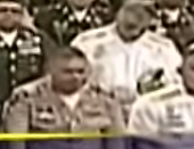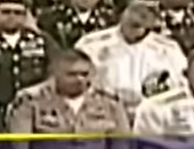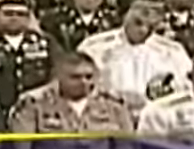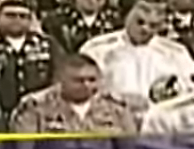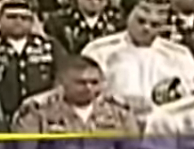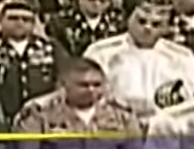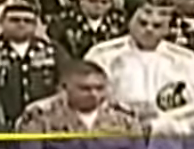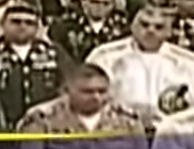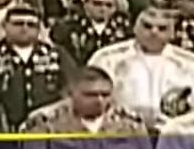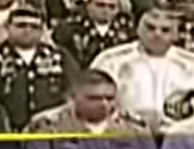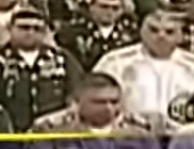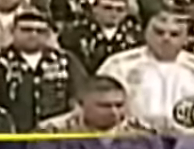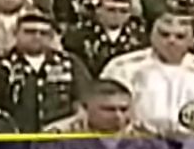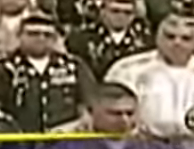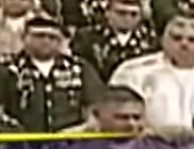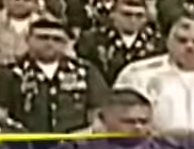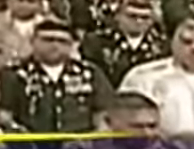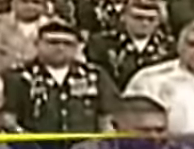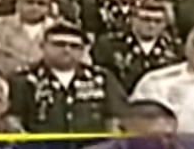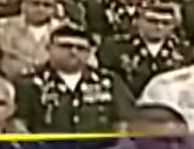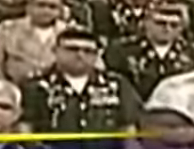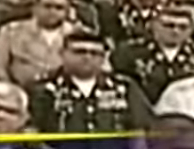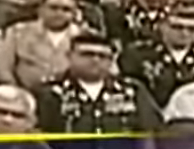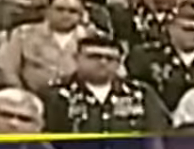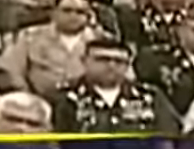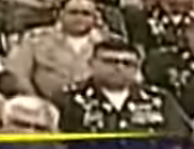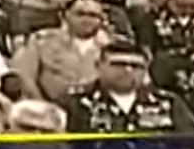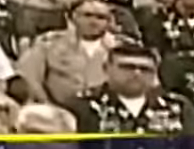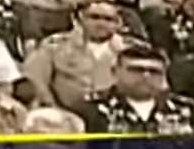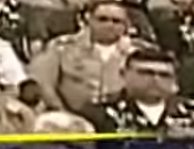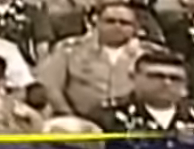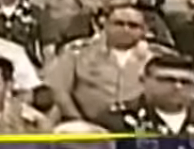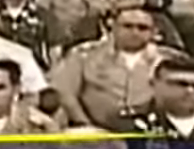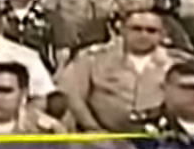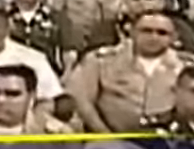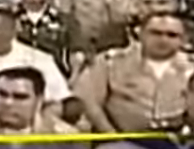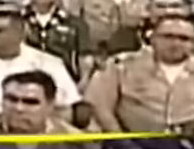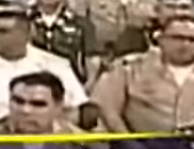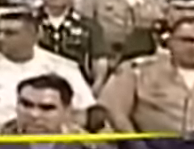de distintas maneras. Quiero darle la bienvenida al doctor Jorge Rodríguez,